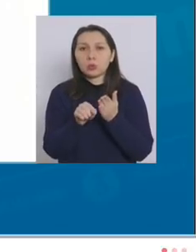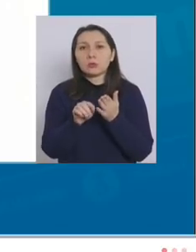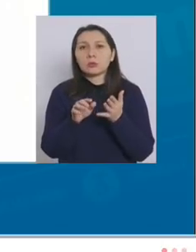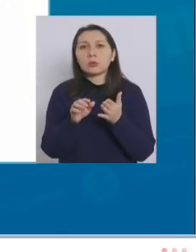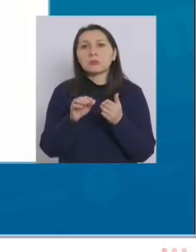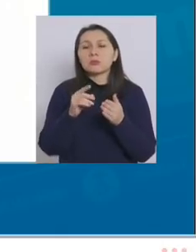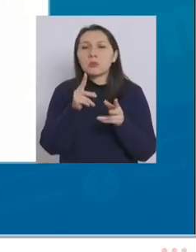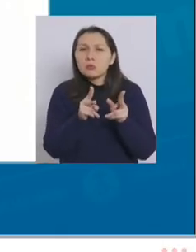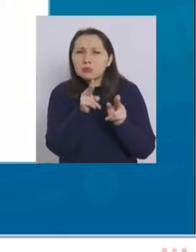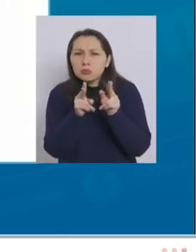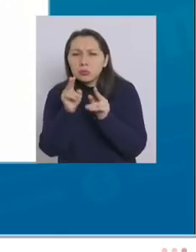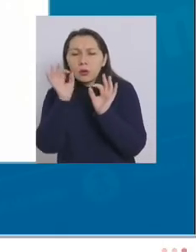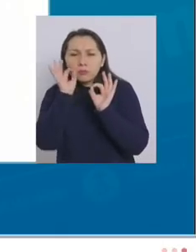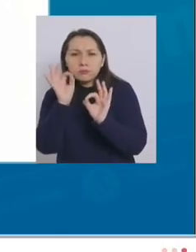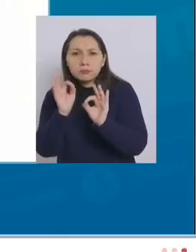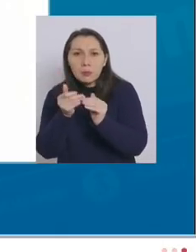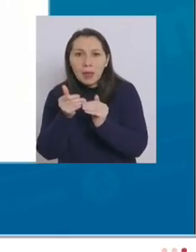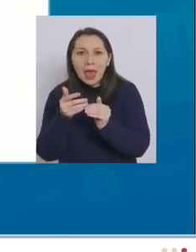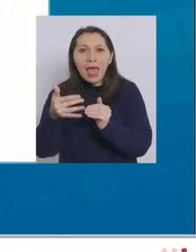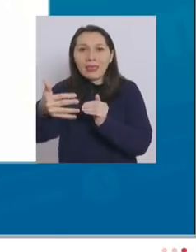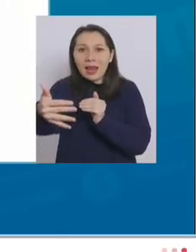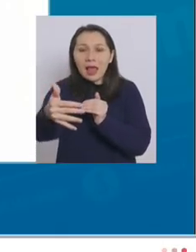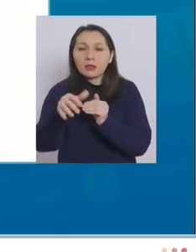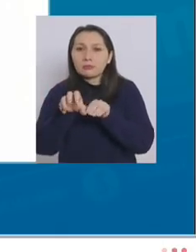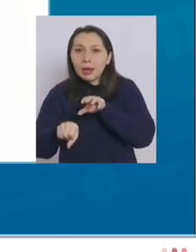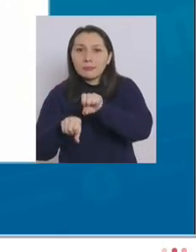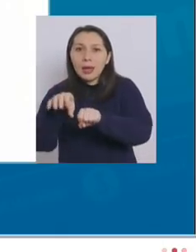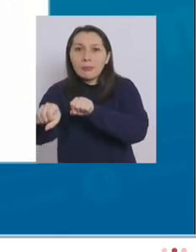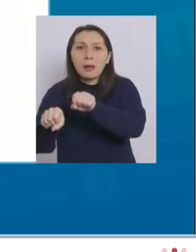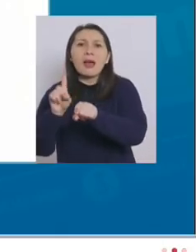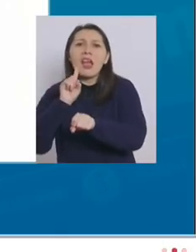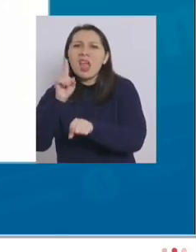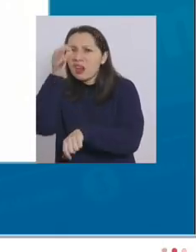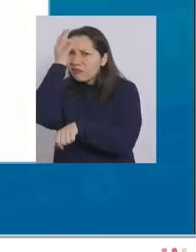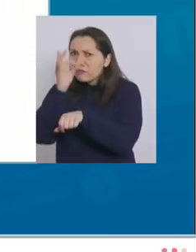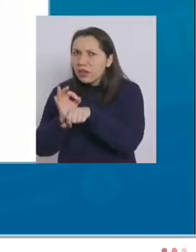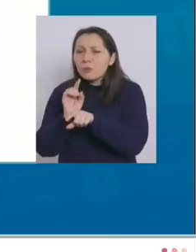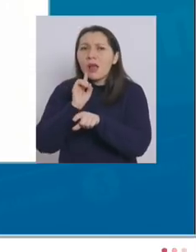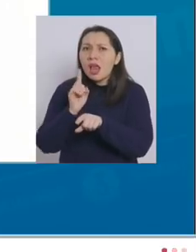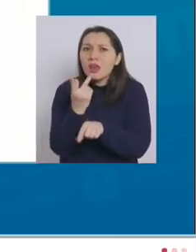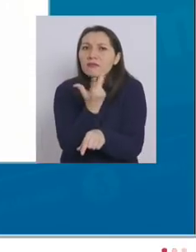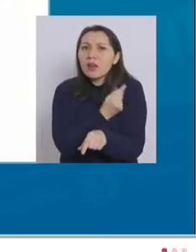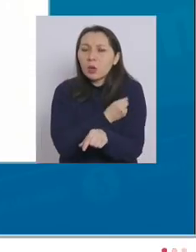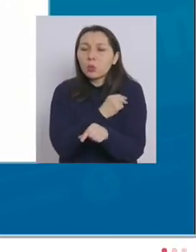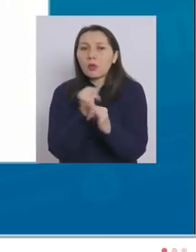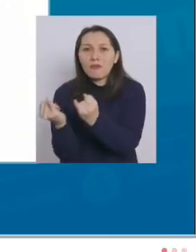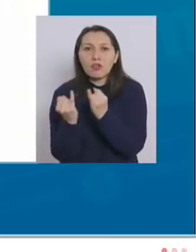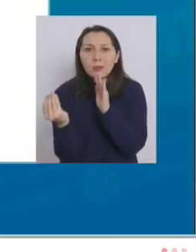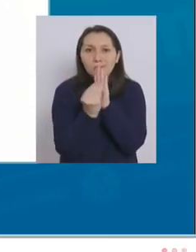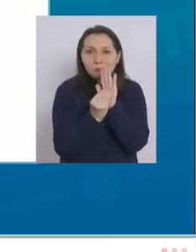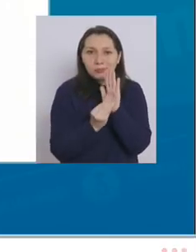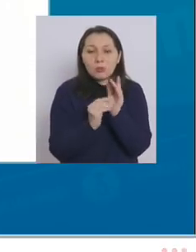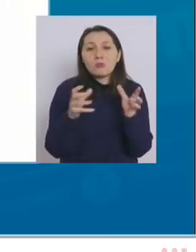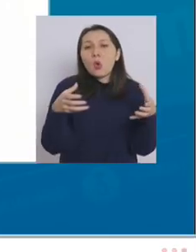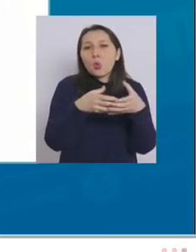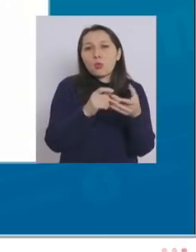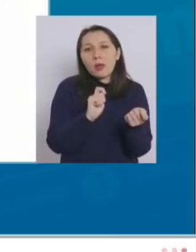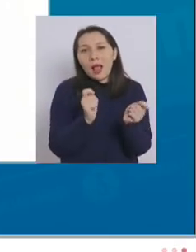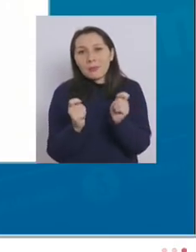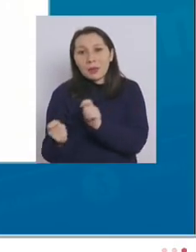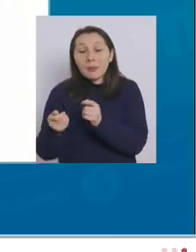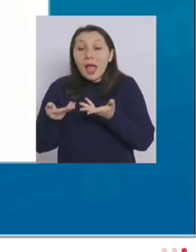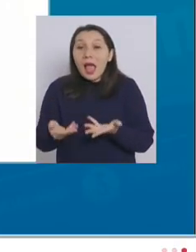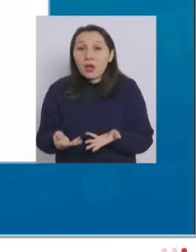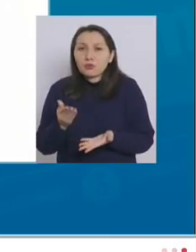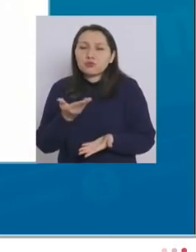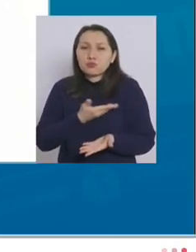tipo cohorte, prospectivo, es decir, hacia adelante vamos capturando quién se enferma y quién se vacuna en el tiempo, por lo tanto los grupos van cambiando. En este